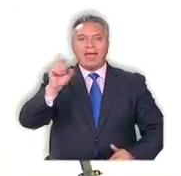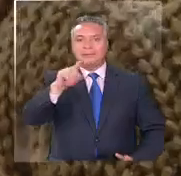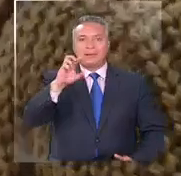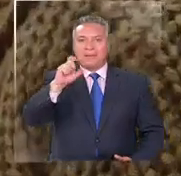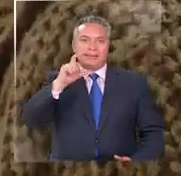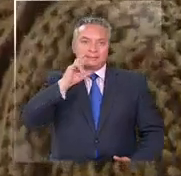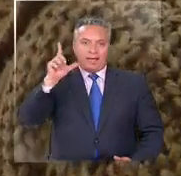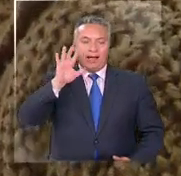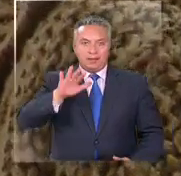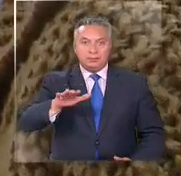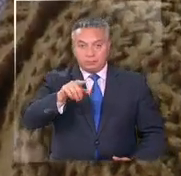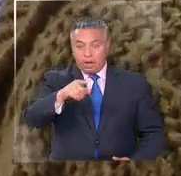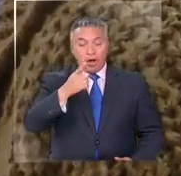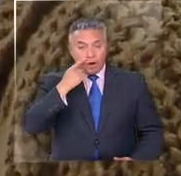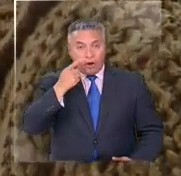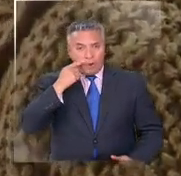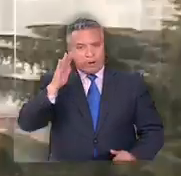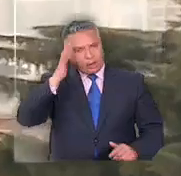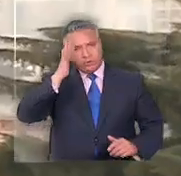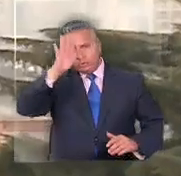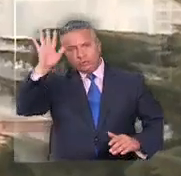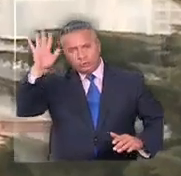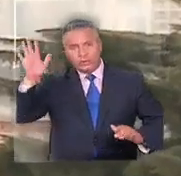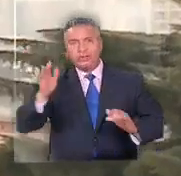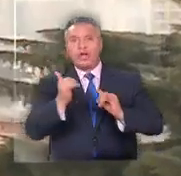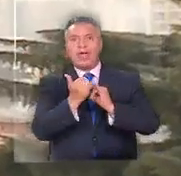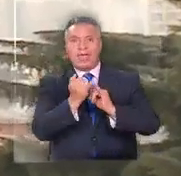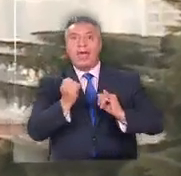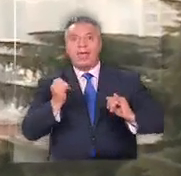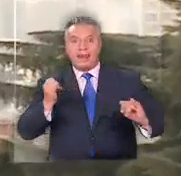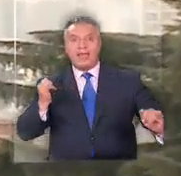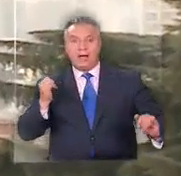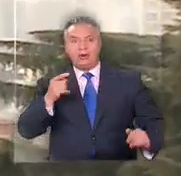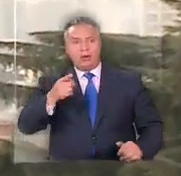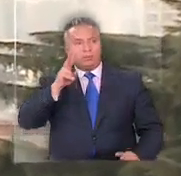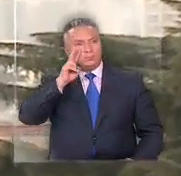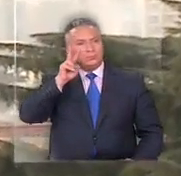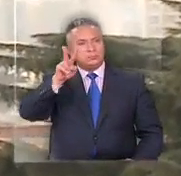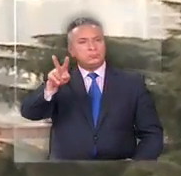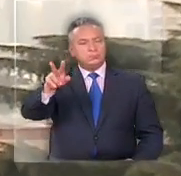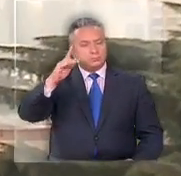sueño en grande que este ingeniero no pierde de vista cuando mira hacia el futuro.